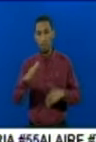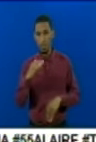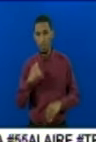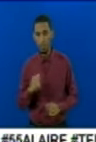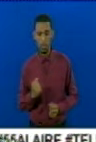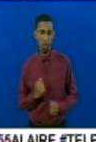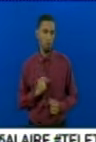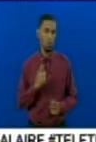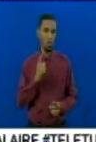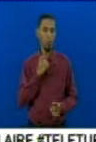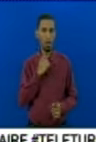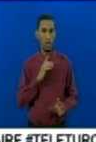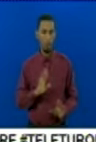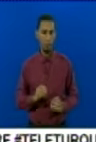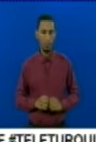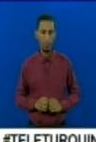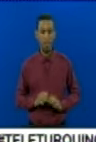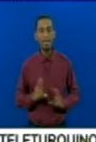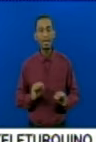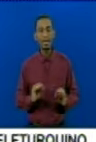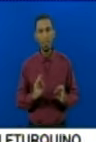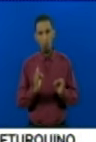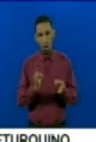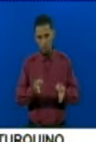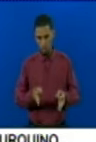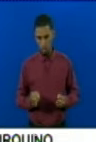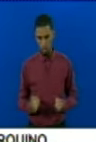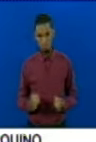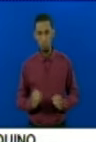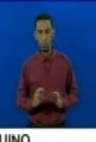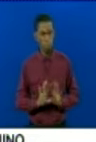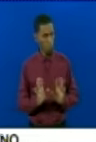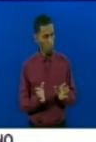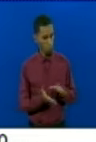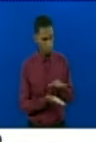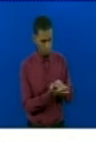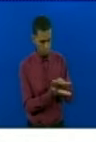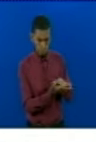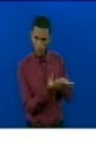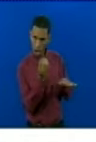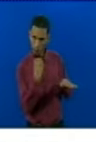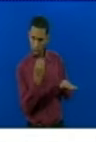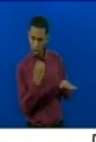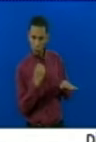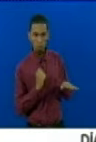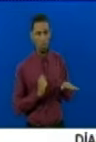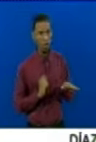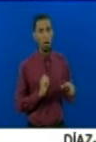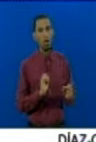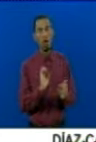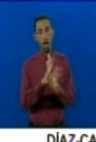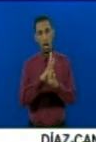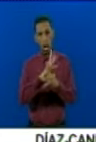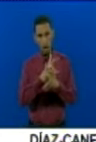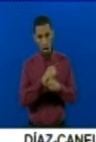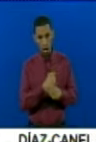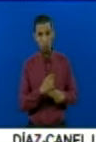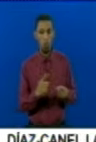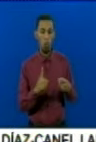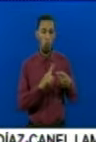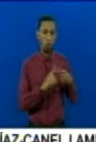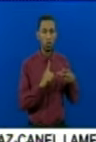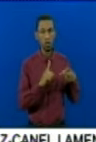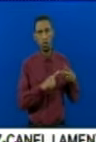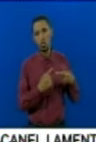del MINSEC, decía: podemos afirmar sin ninguna duda que contamos con disponibilidad de productos fundamentales como el arroz de la canasta familiar normada y